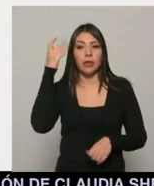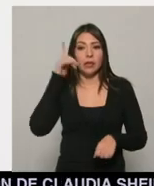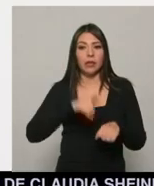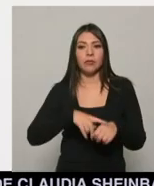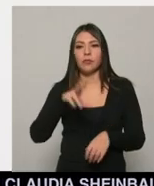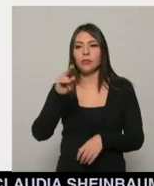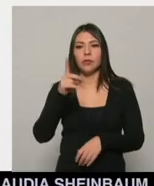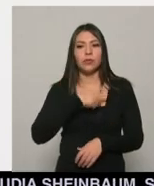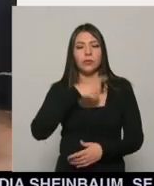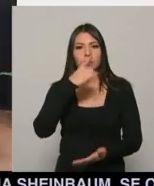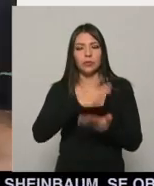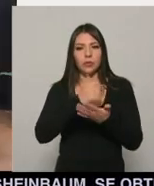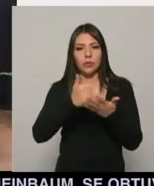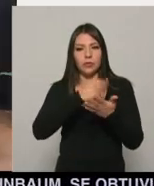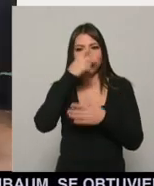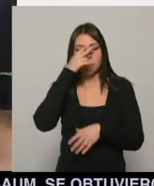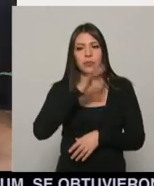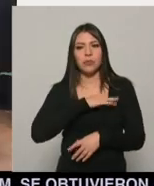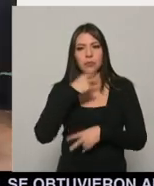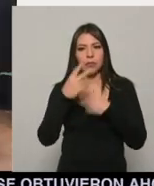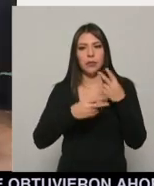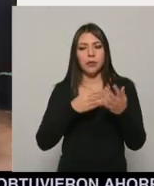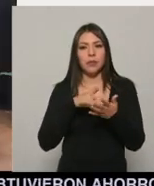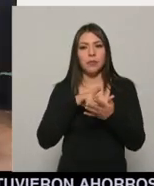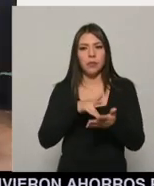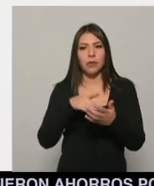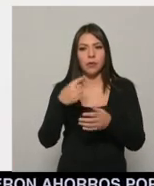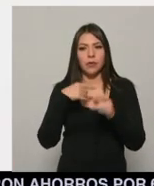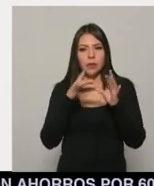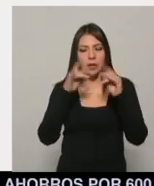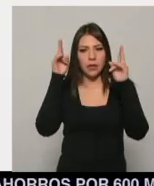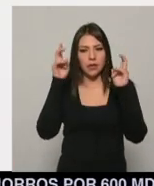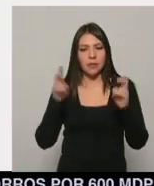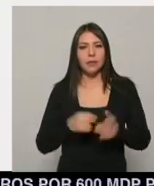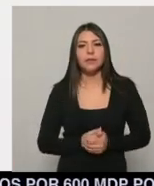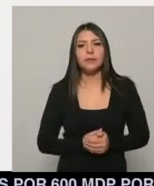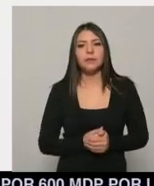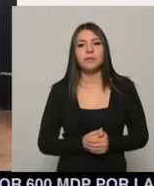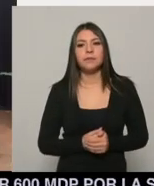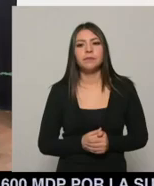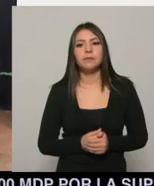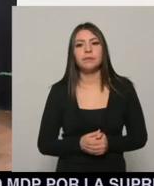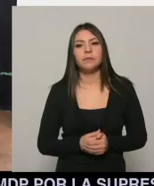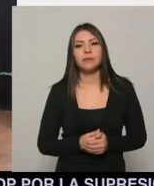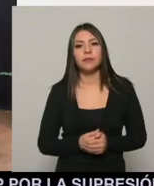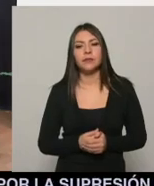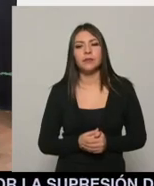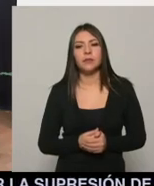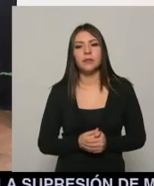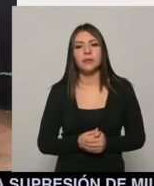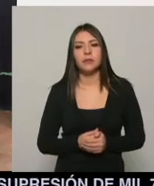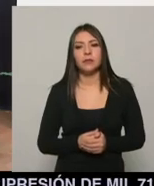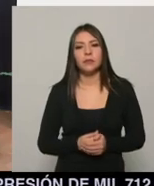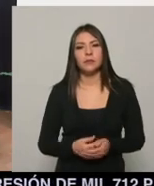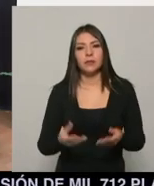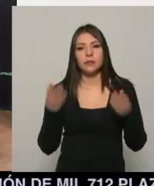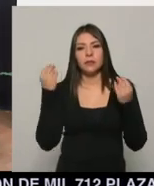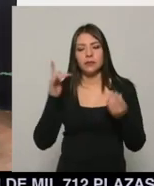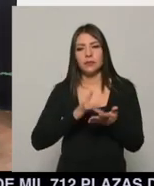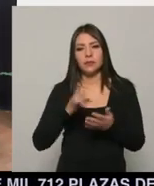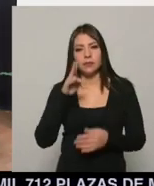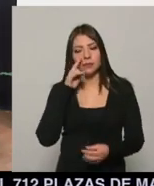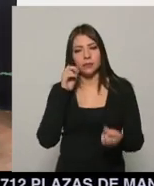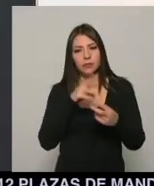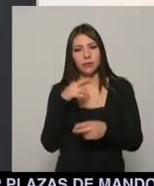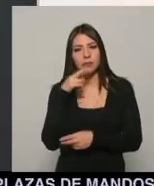México. Pero ¿podemos contar con tu participación sobre esos temas? Claro que sí. Pues entonces ya estamos, ¿no? Te vemos pronto. Gracias, Alberto.